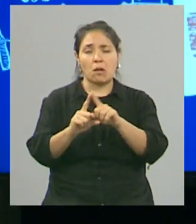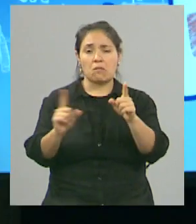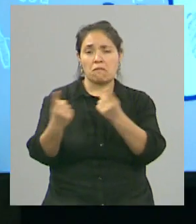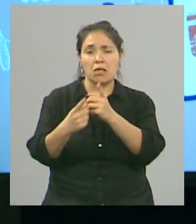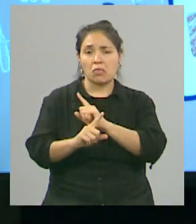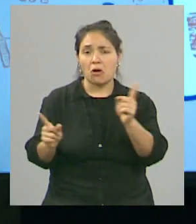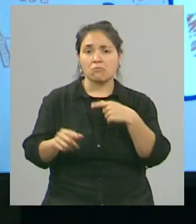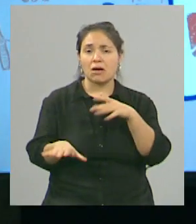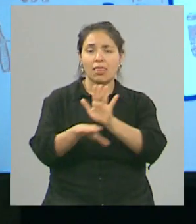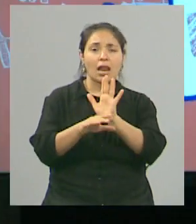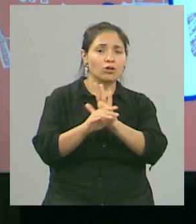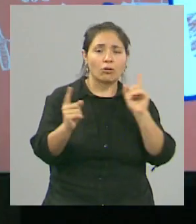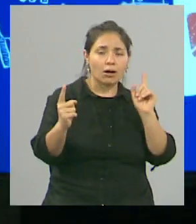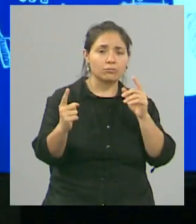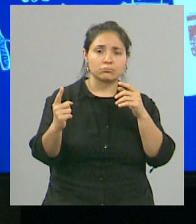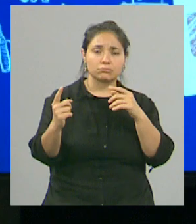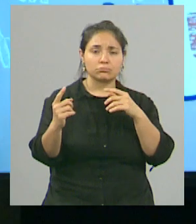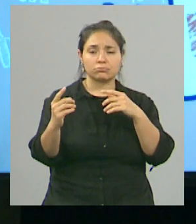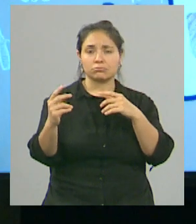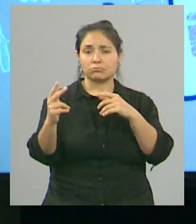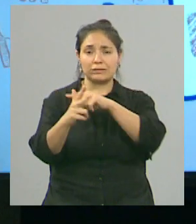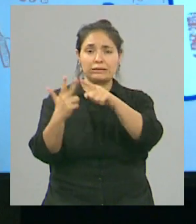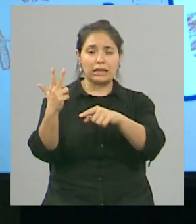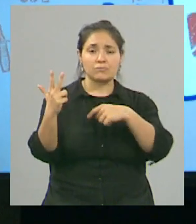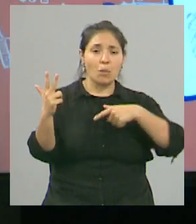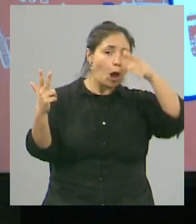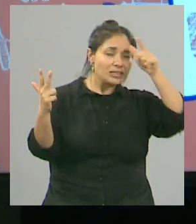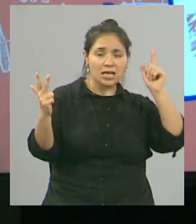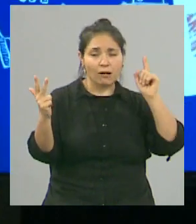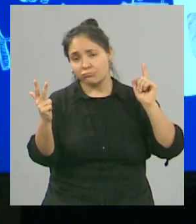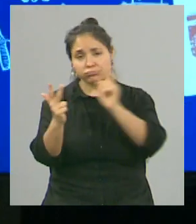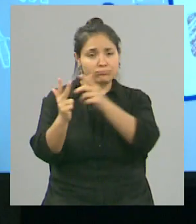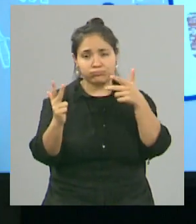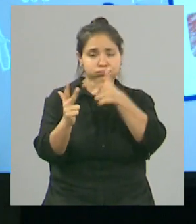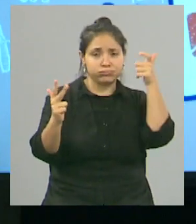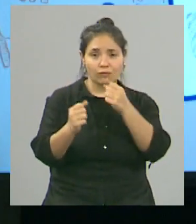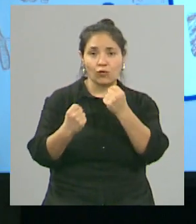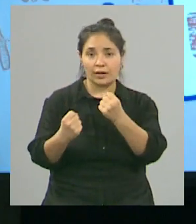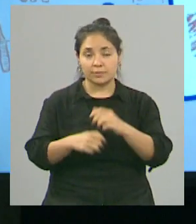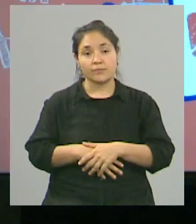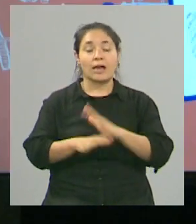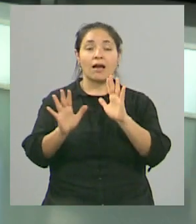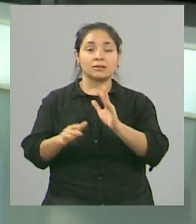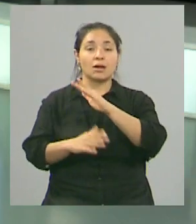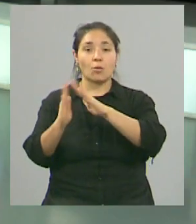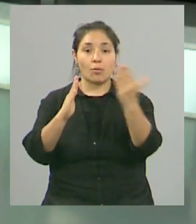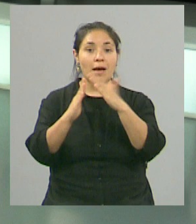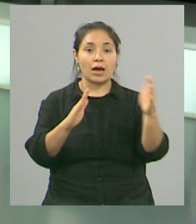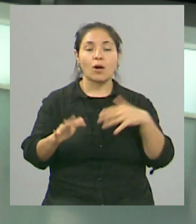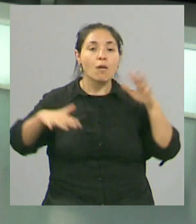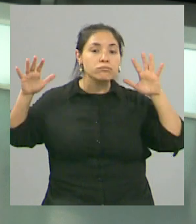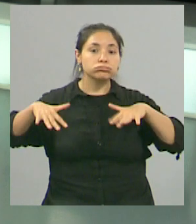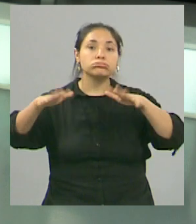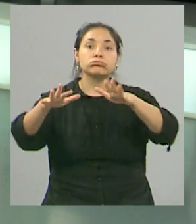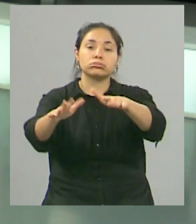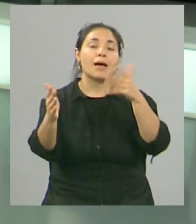Ese hecho fue el primer hecho que mediáticamente tiene resonancia porque se organiza el barrio a salir a pedir justicia. Ese